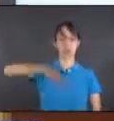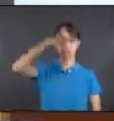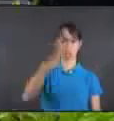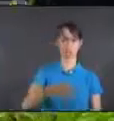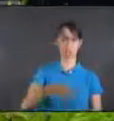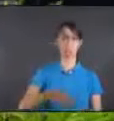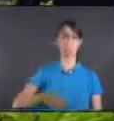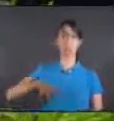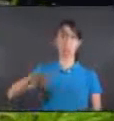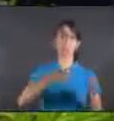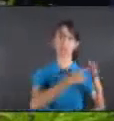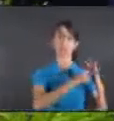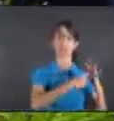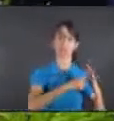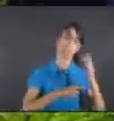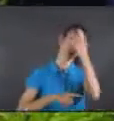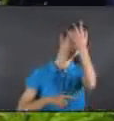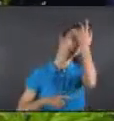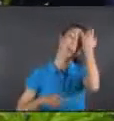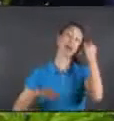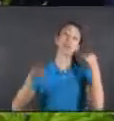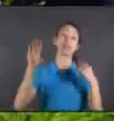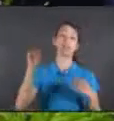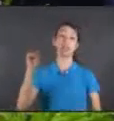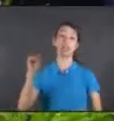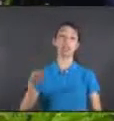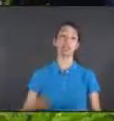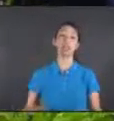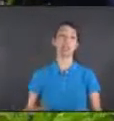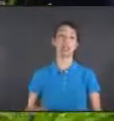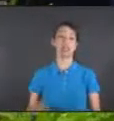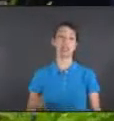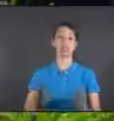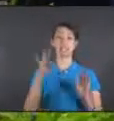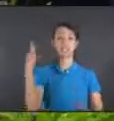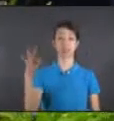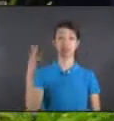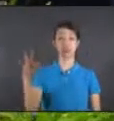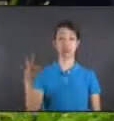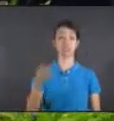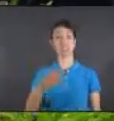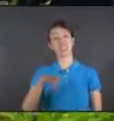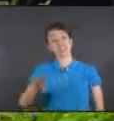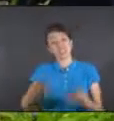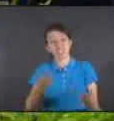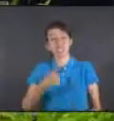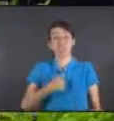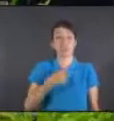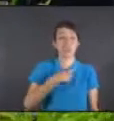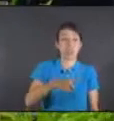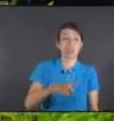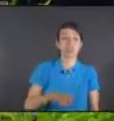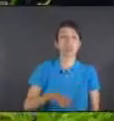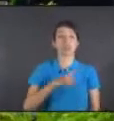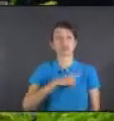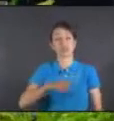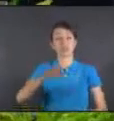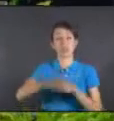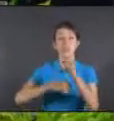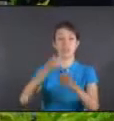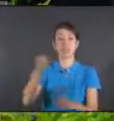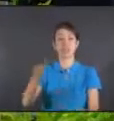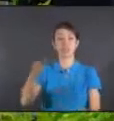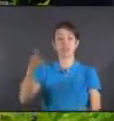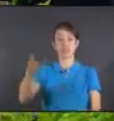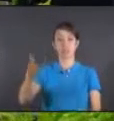él lo declara. Él dice, conforme a la ley, irreprensible. Y empieza a dar su